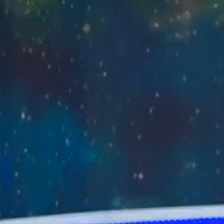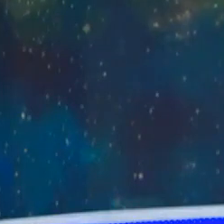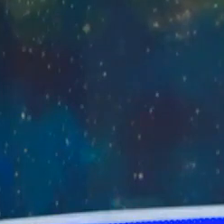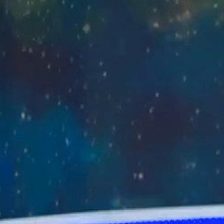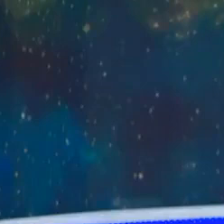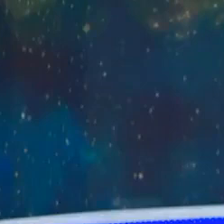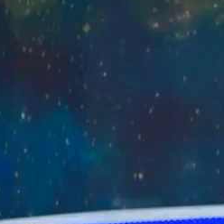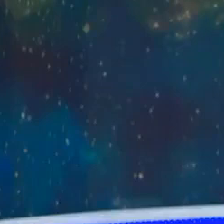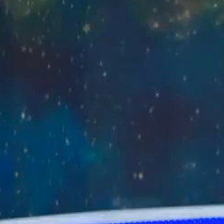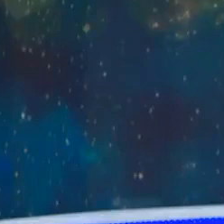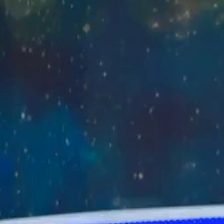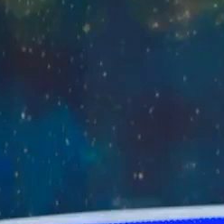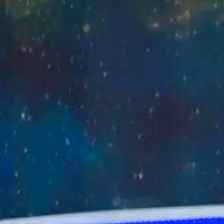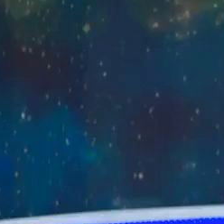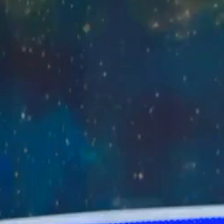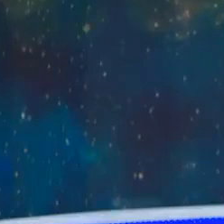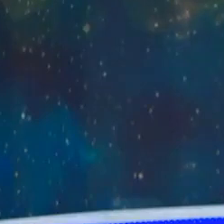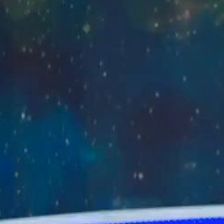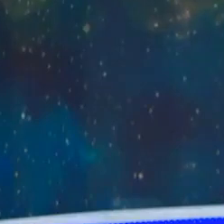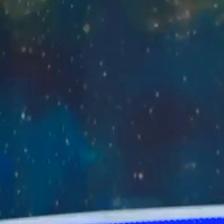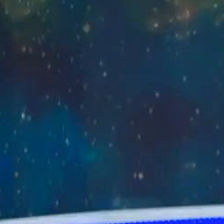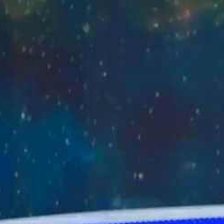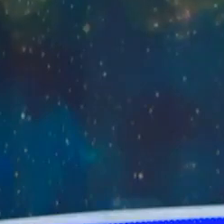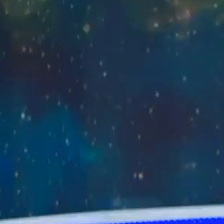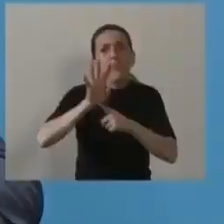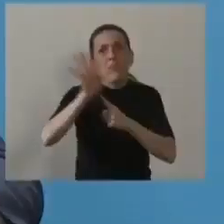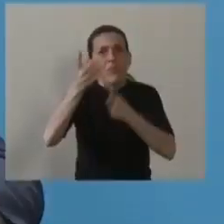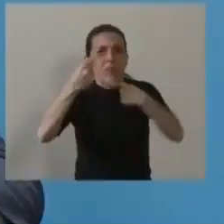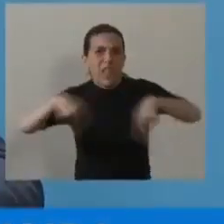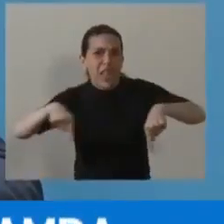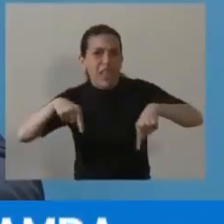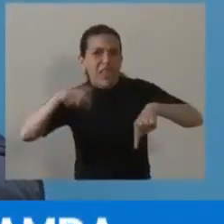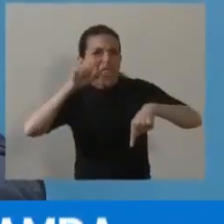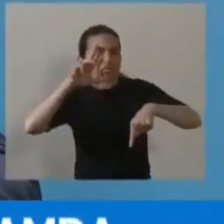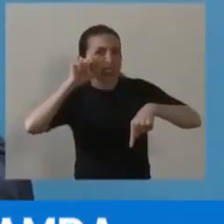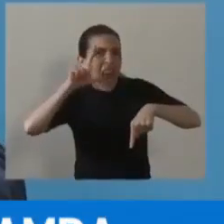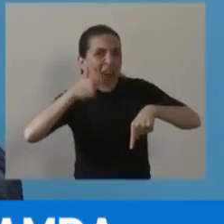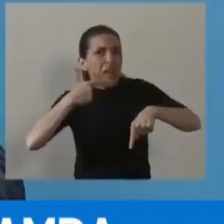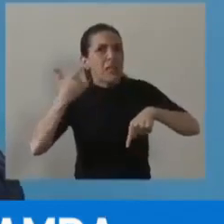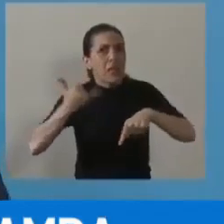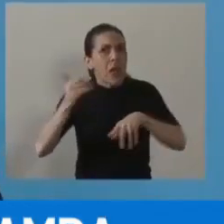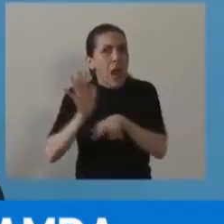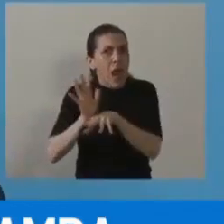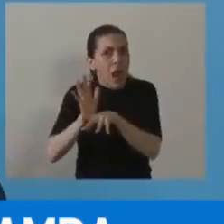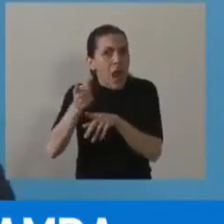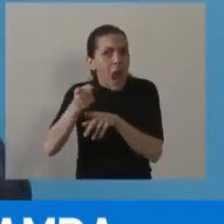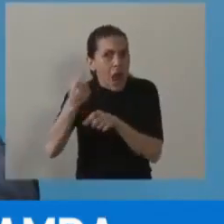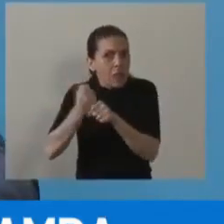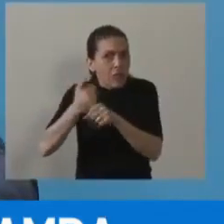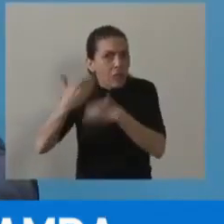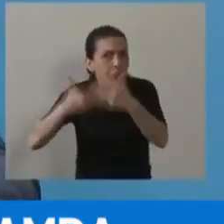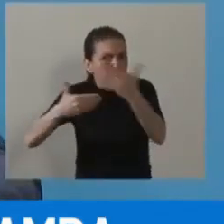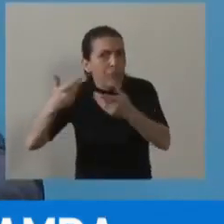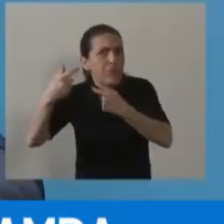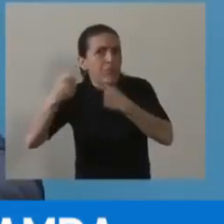Televisión Pública. En una entrevista radial esta mañana, el presidente de la Nación, Alberto Fernández, manifestó que